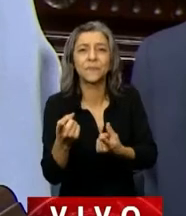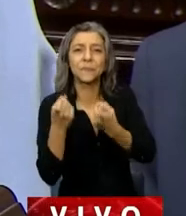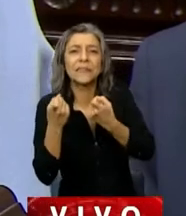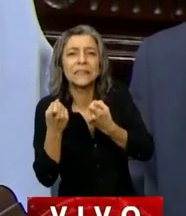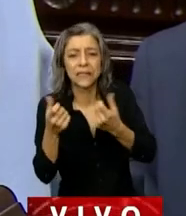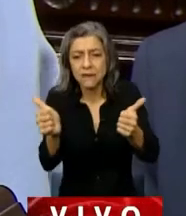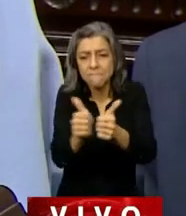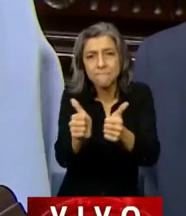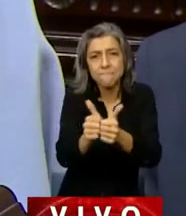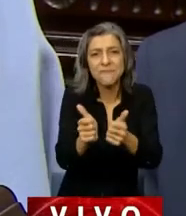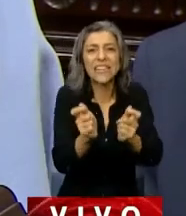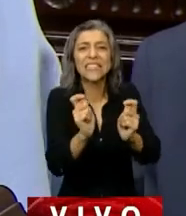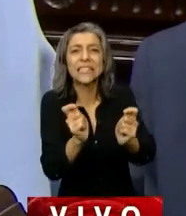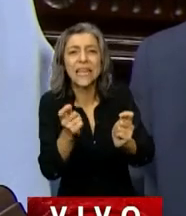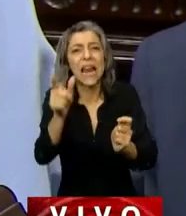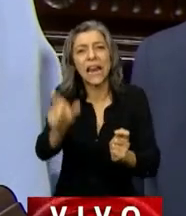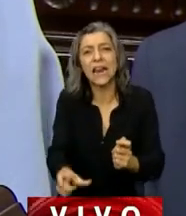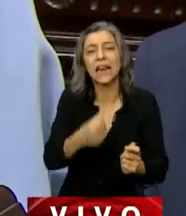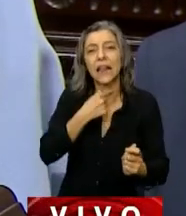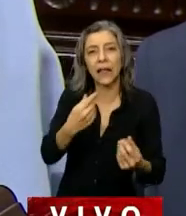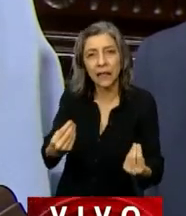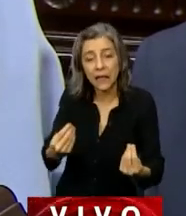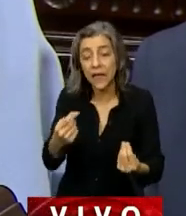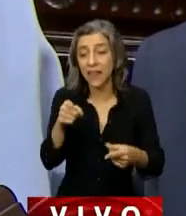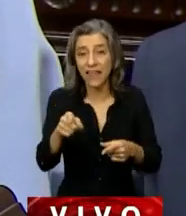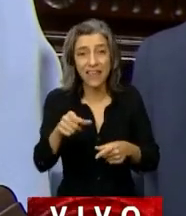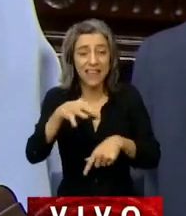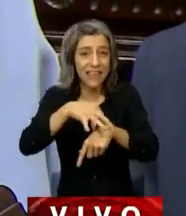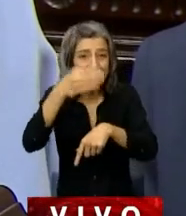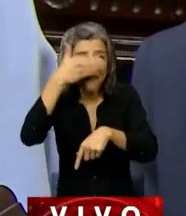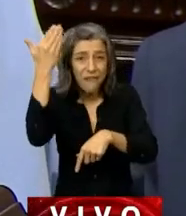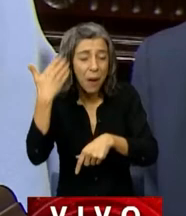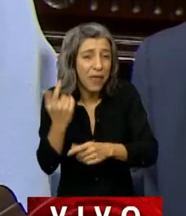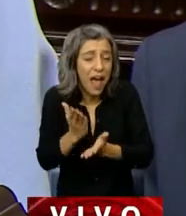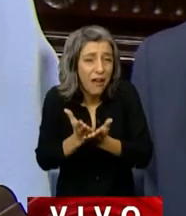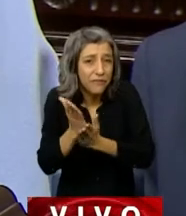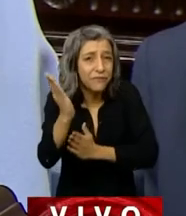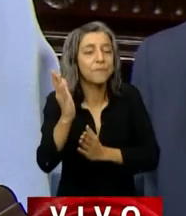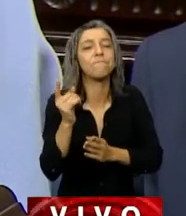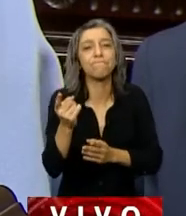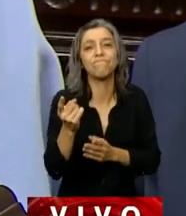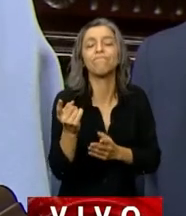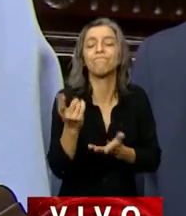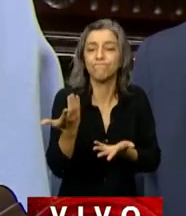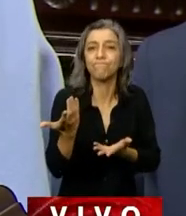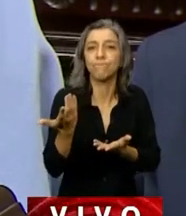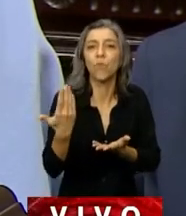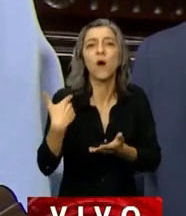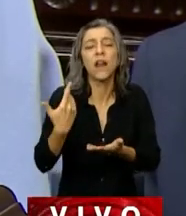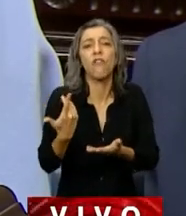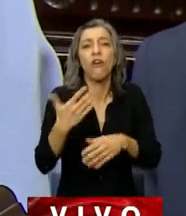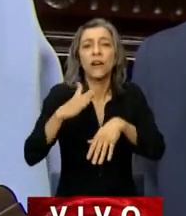crónica, progresiva, hay sufrimiento o síntomas sin aliviar, ¿de quién depende aliviar